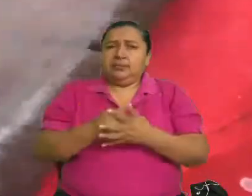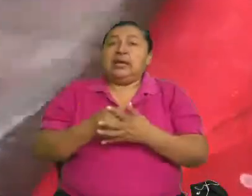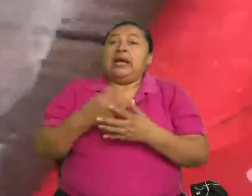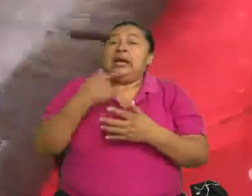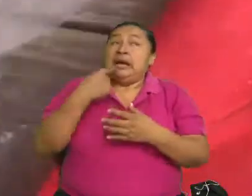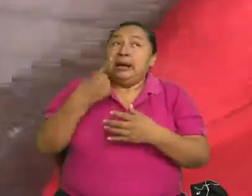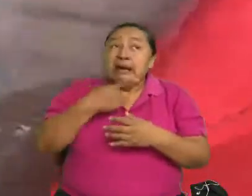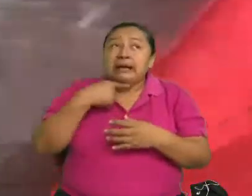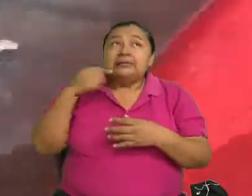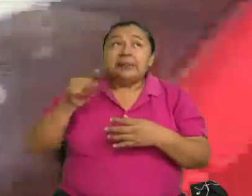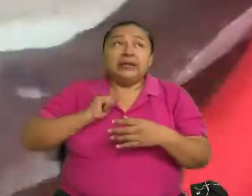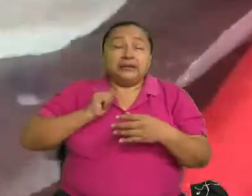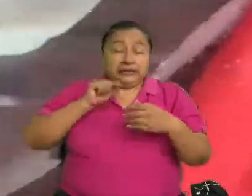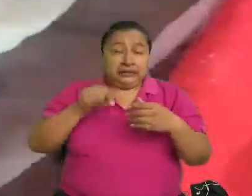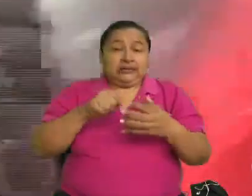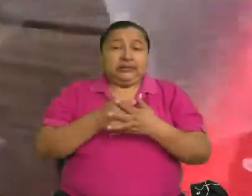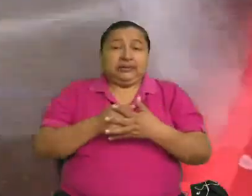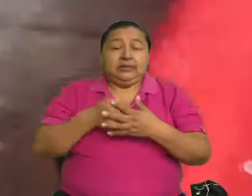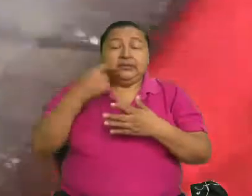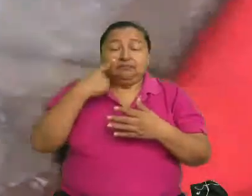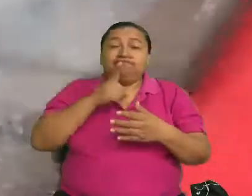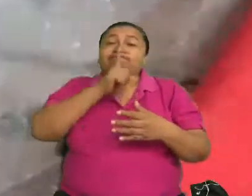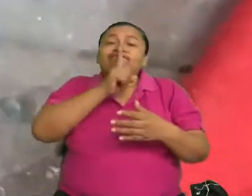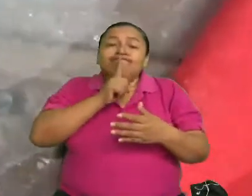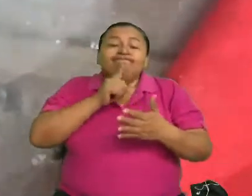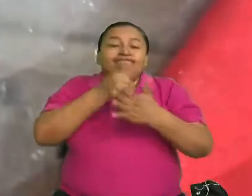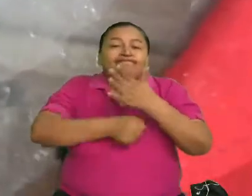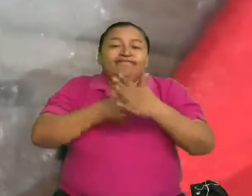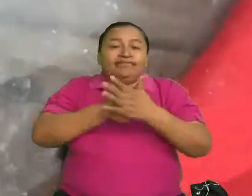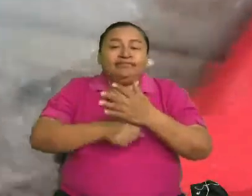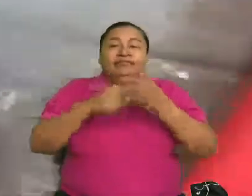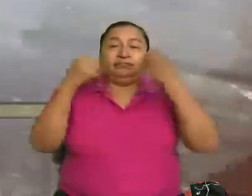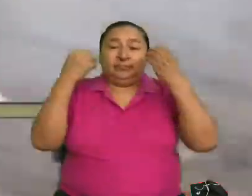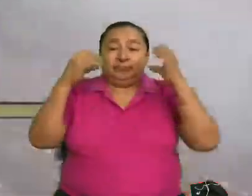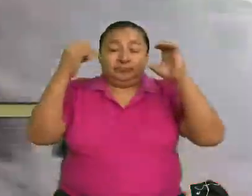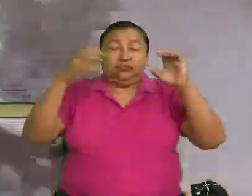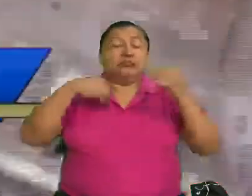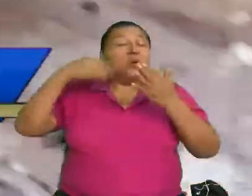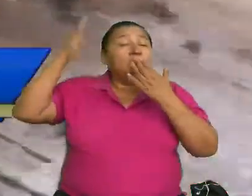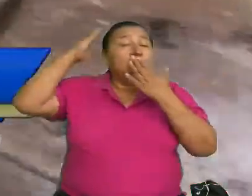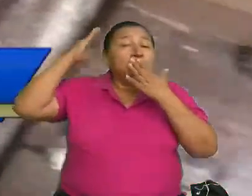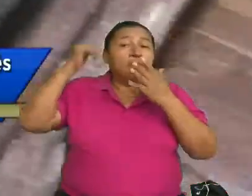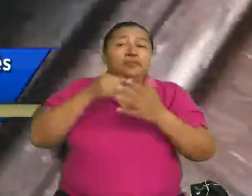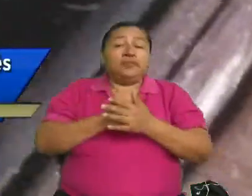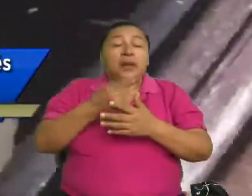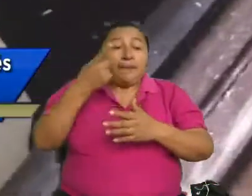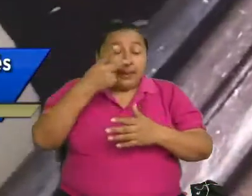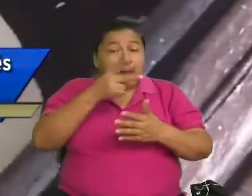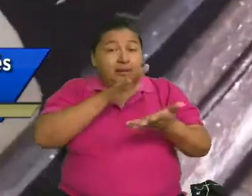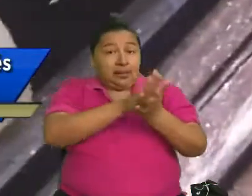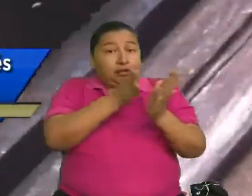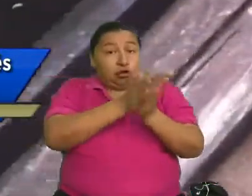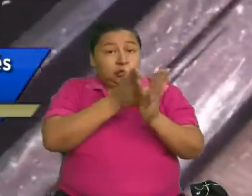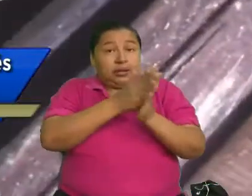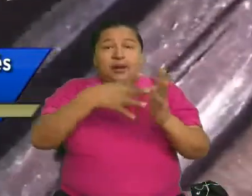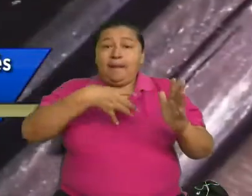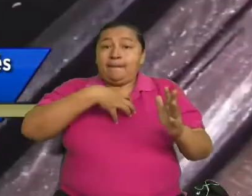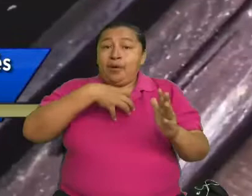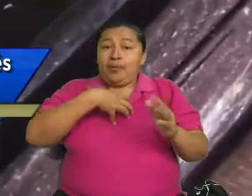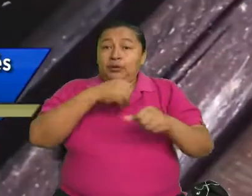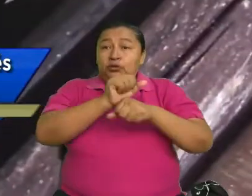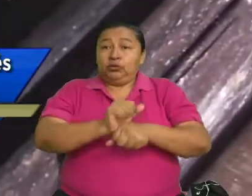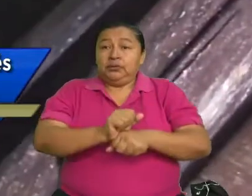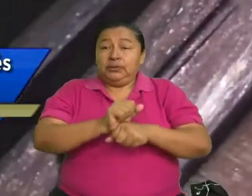acá, el símbolo de la resistencia, sí, sí, ¿no? De la cultura, claro, indígena y original. La tortilla es nuestro plato